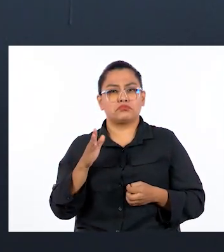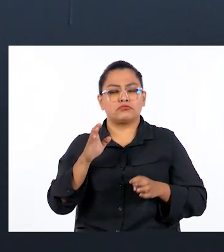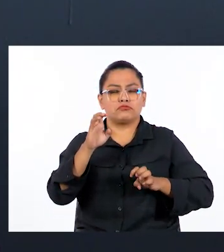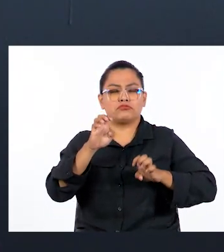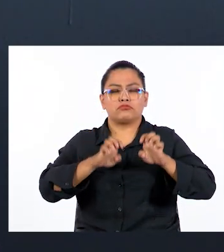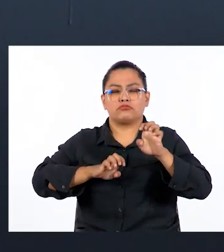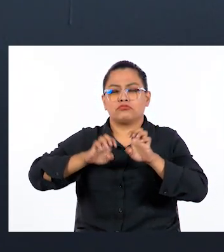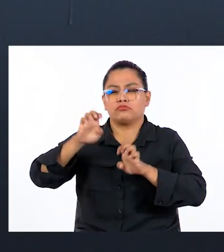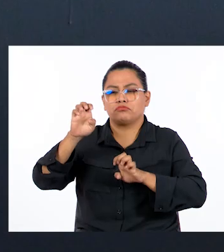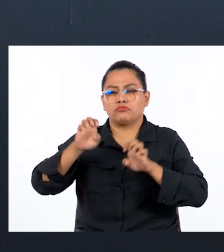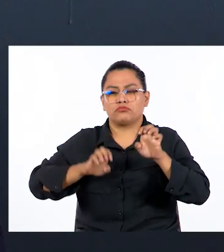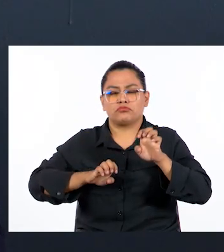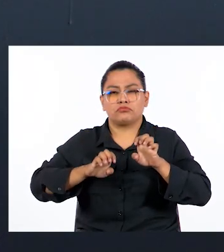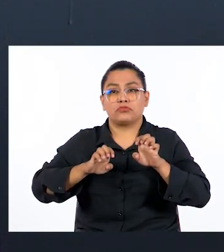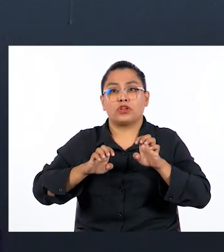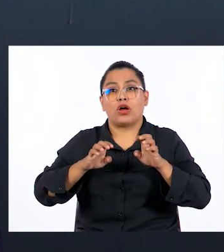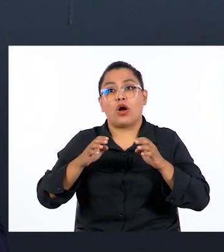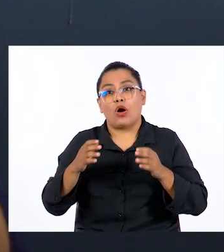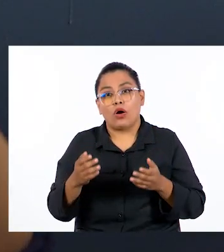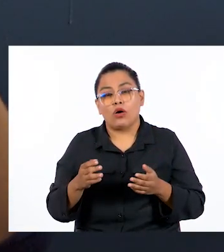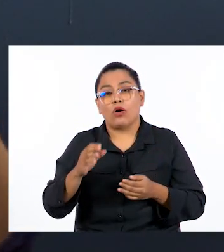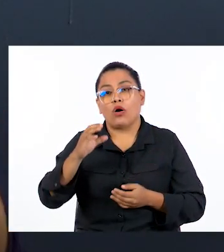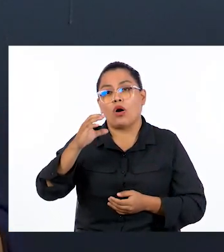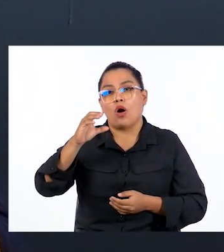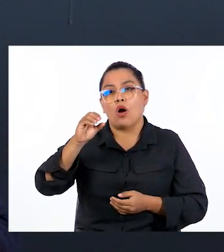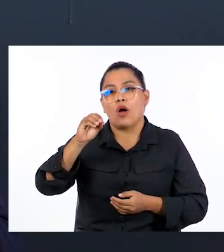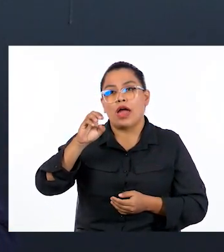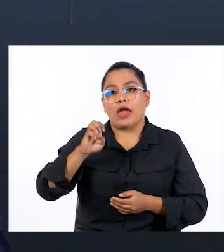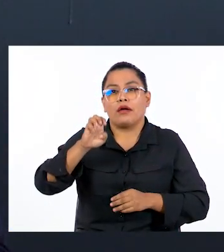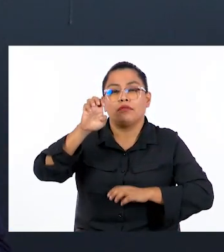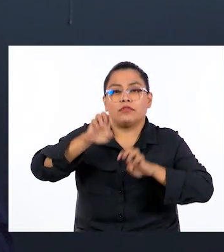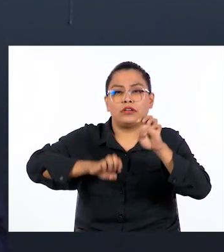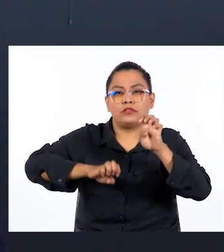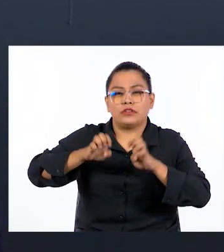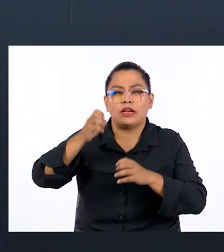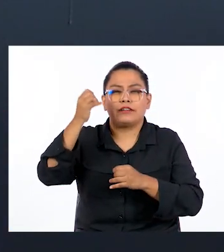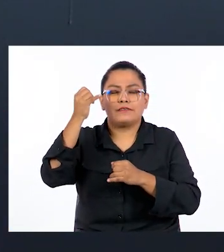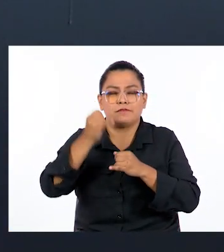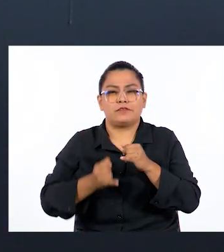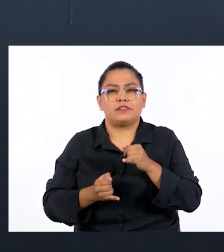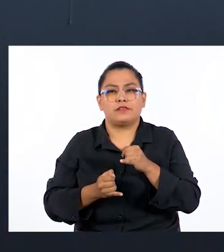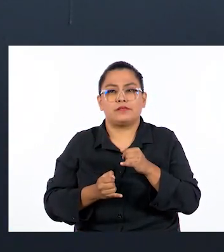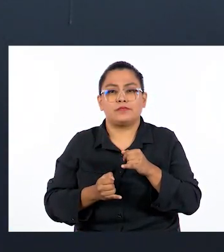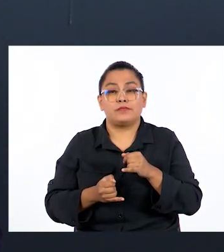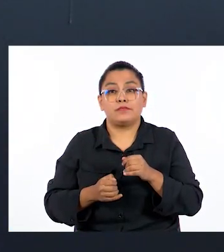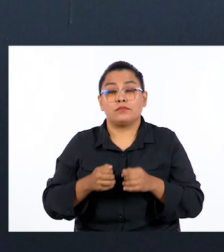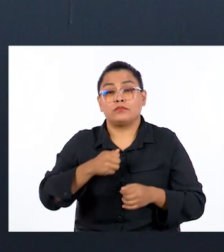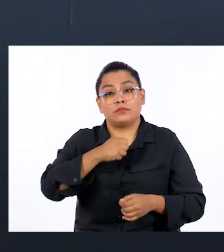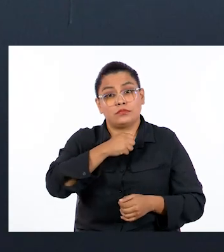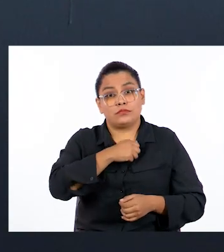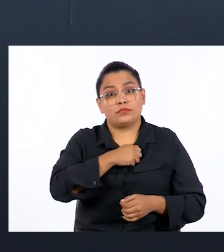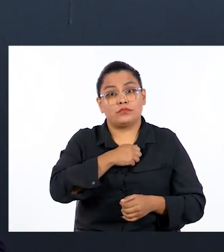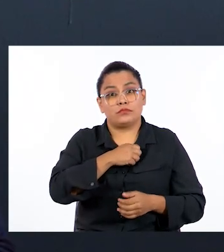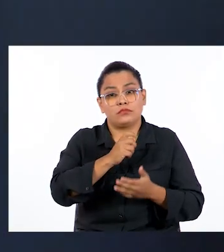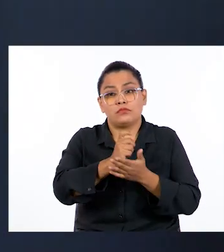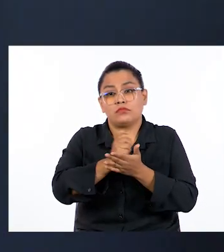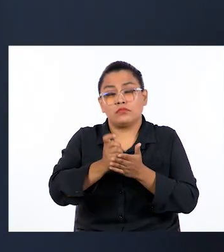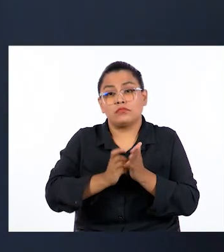se deben desarrollar ese aspecto creativo y las habilidades argumentativas. Por